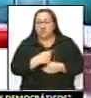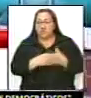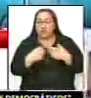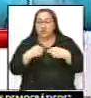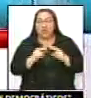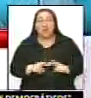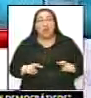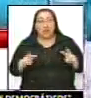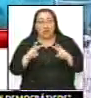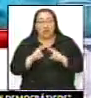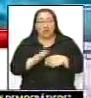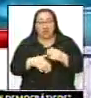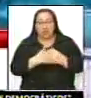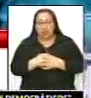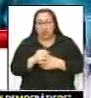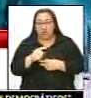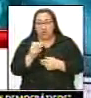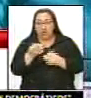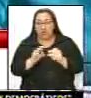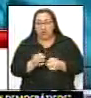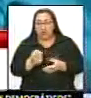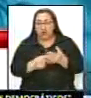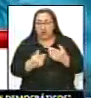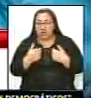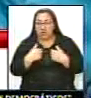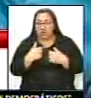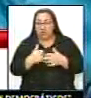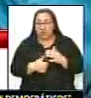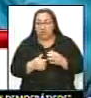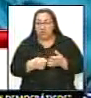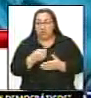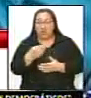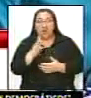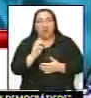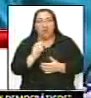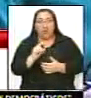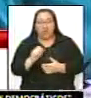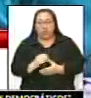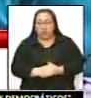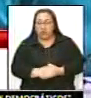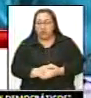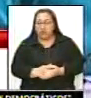valor del costo que tenemos en la emisión de los bonos.